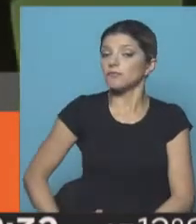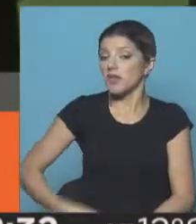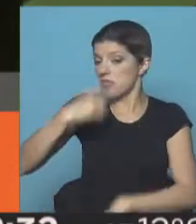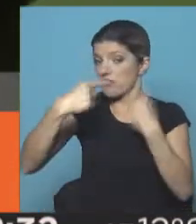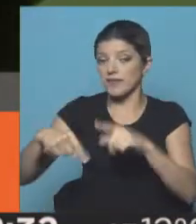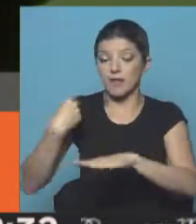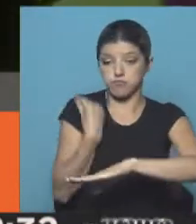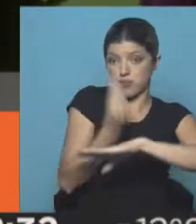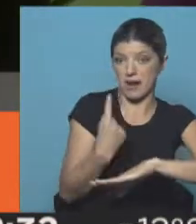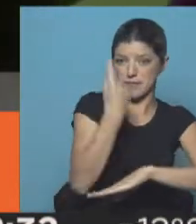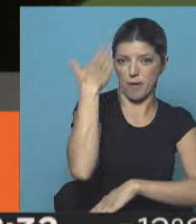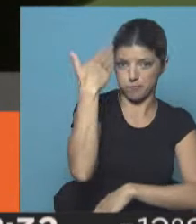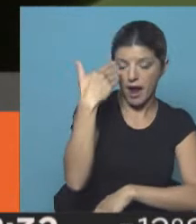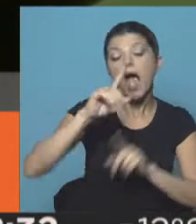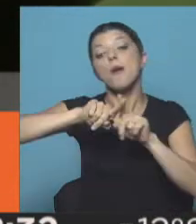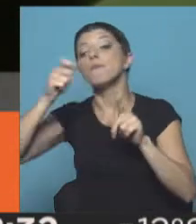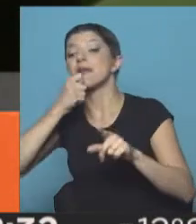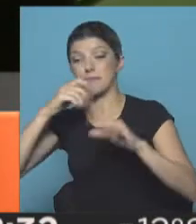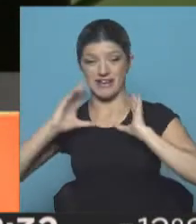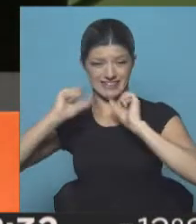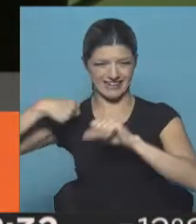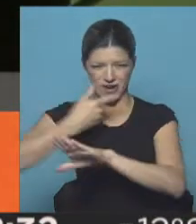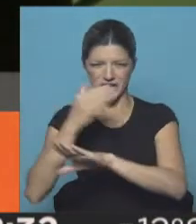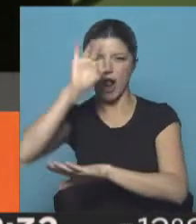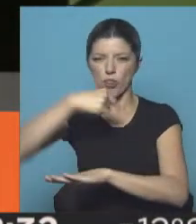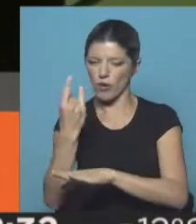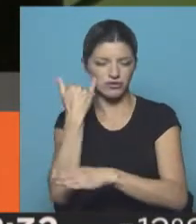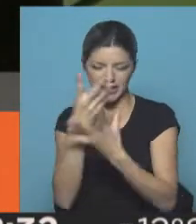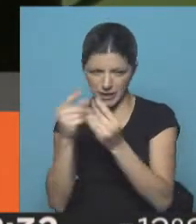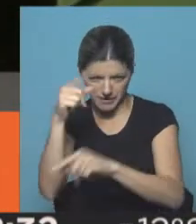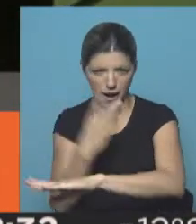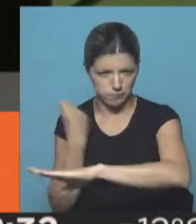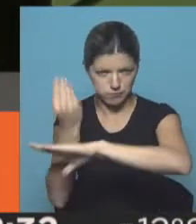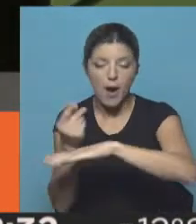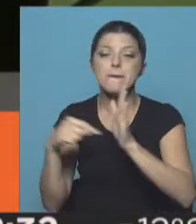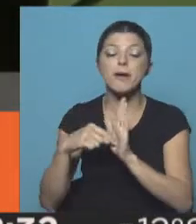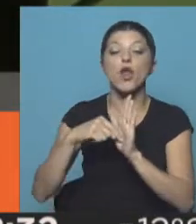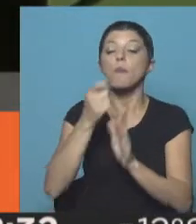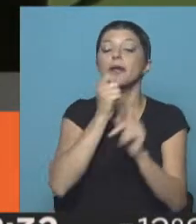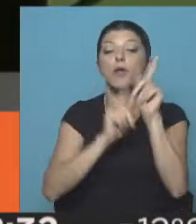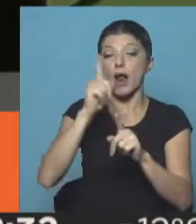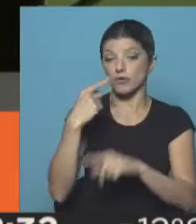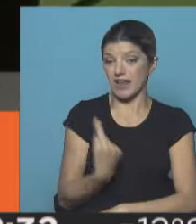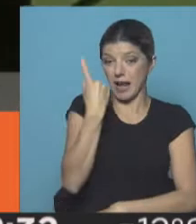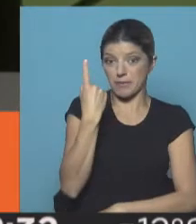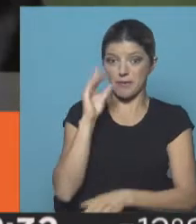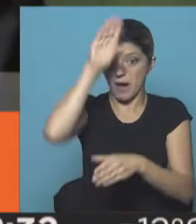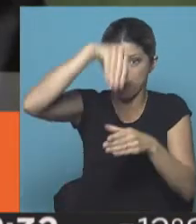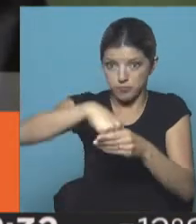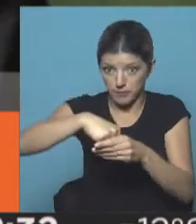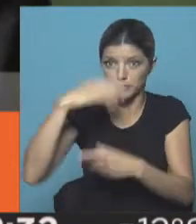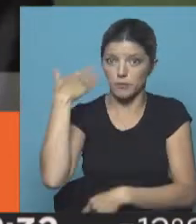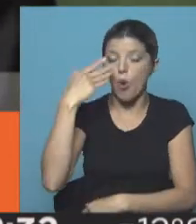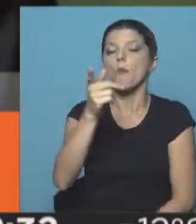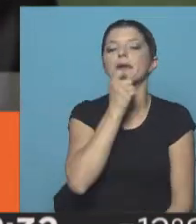Ban Ki-moon se está retirando, hay jefes de gobierno que llegaron por primera vez, no solo el presidente argentino Mauricio Macri, sino también el presidente